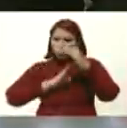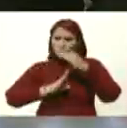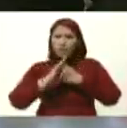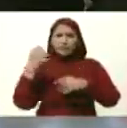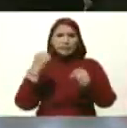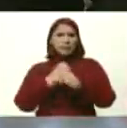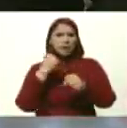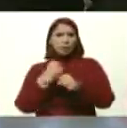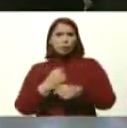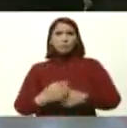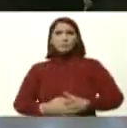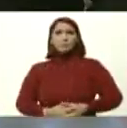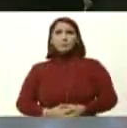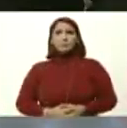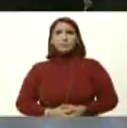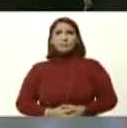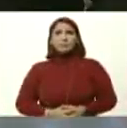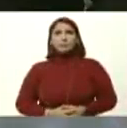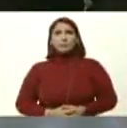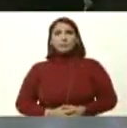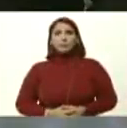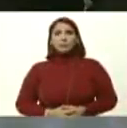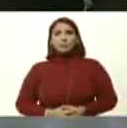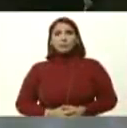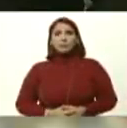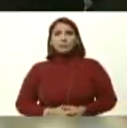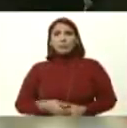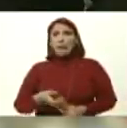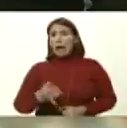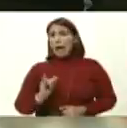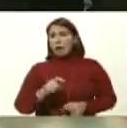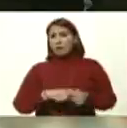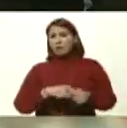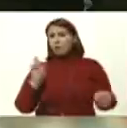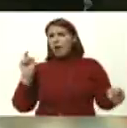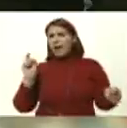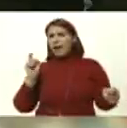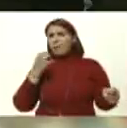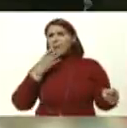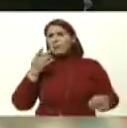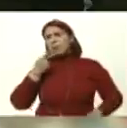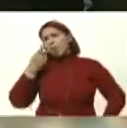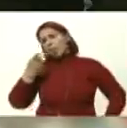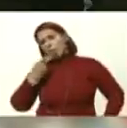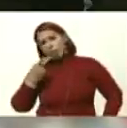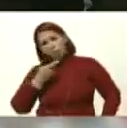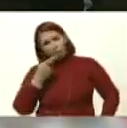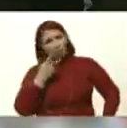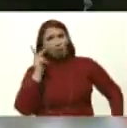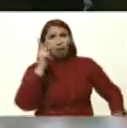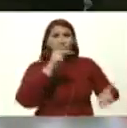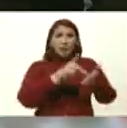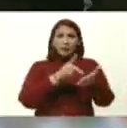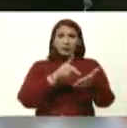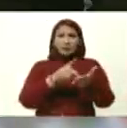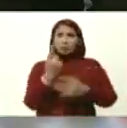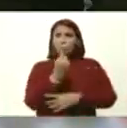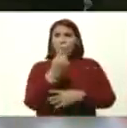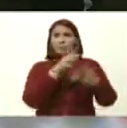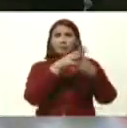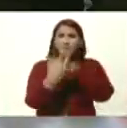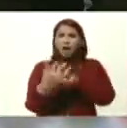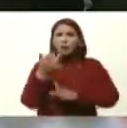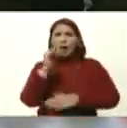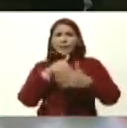trabajadora, que está muy fuera de la politiquería, que no se aparece en los barrios cuando hay elecciones, que